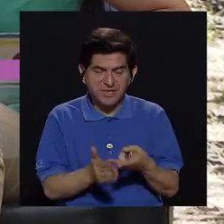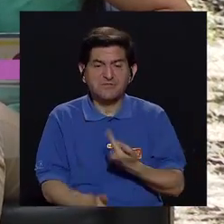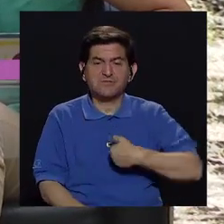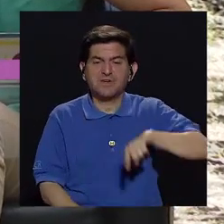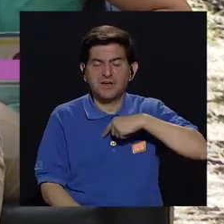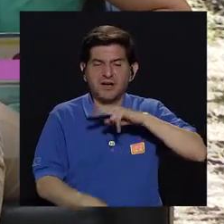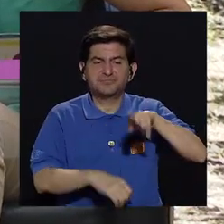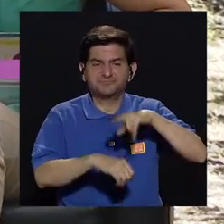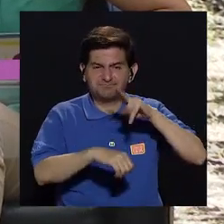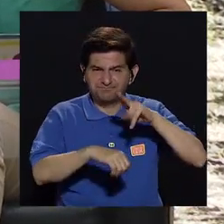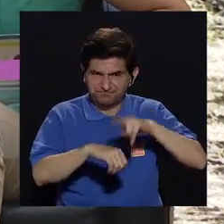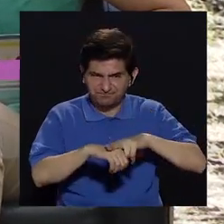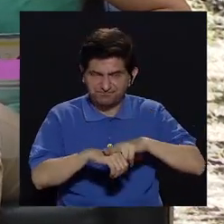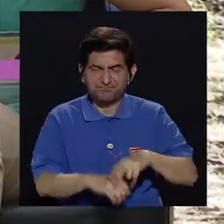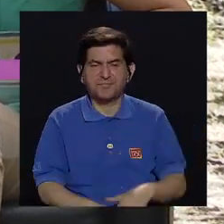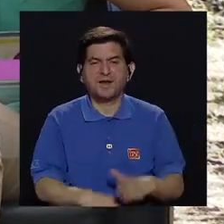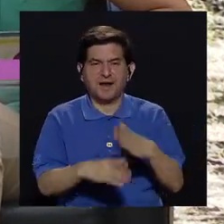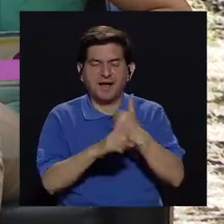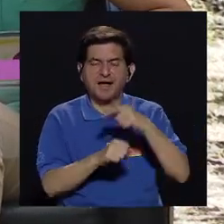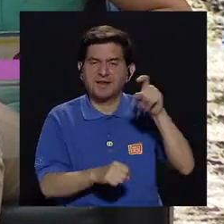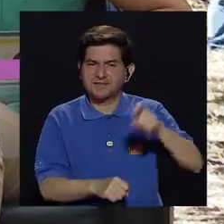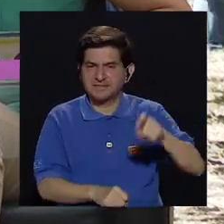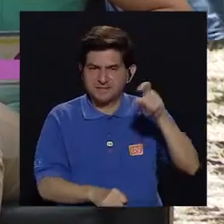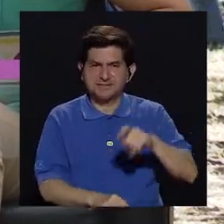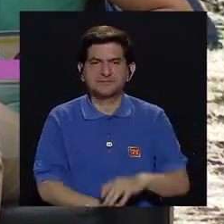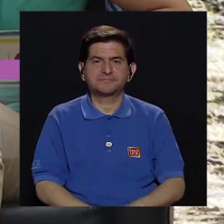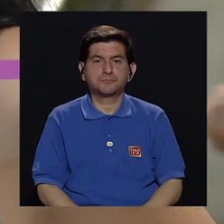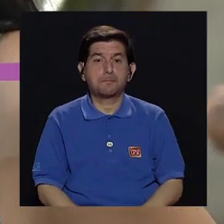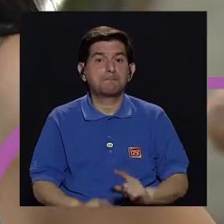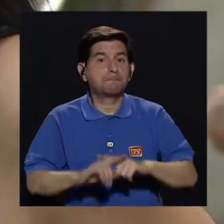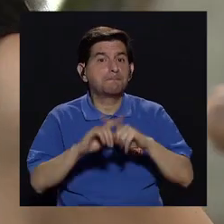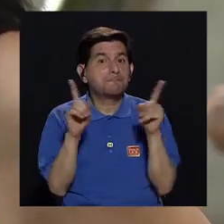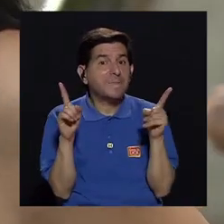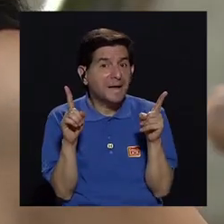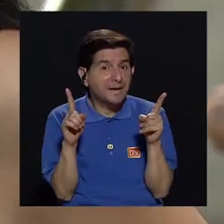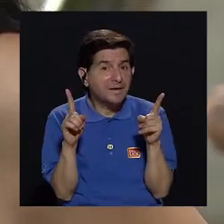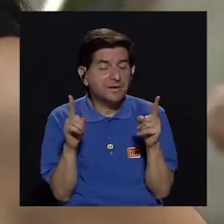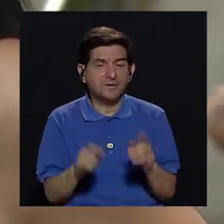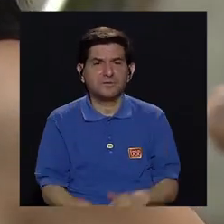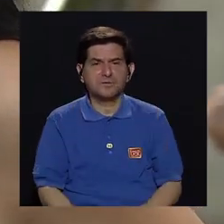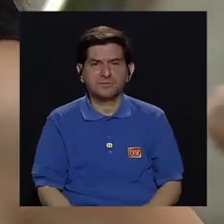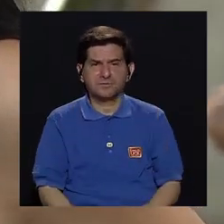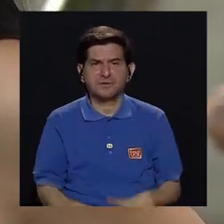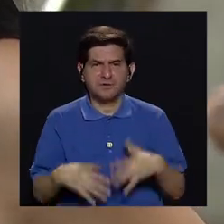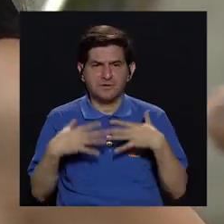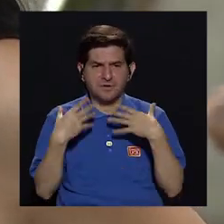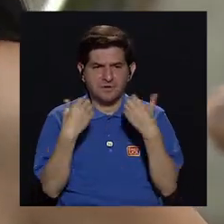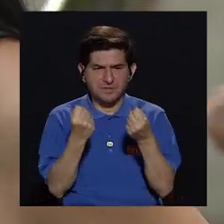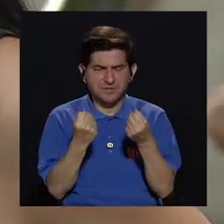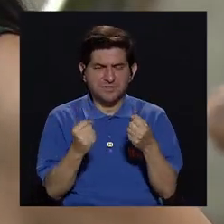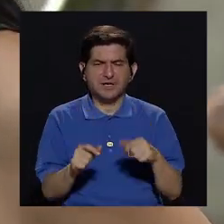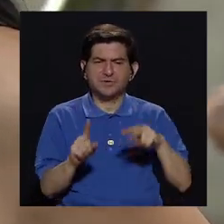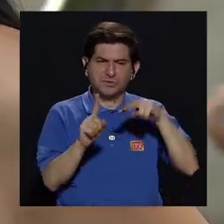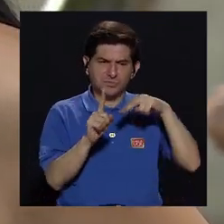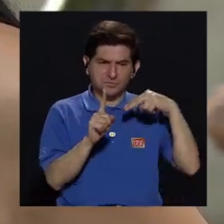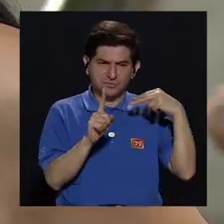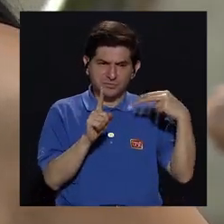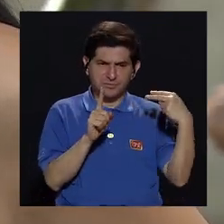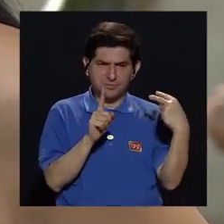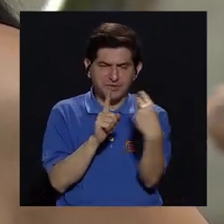más habituados cuando lo hacemos y lo necesitamos. Pero en términos de la salud, vista